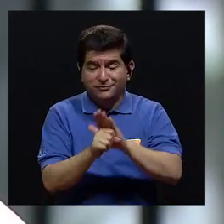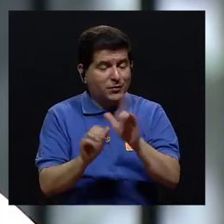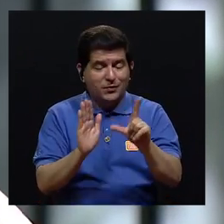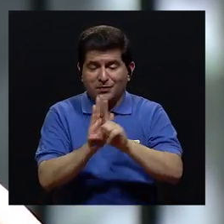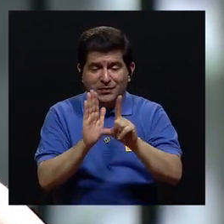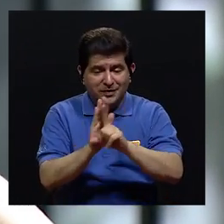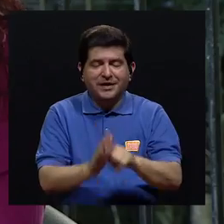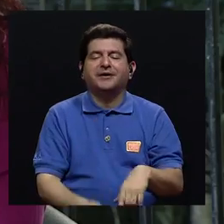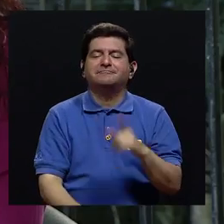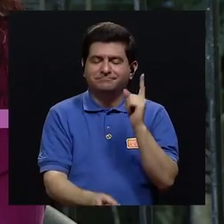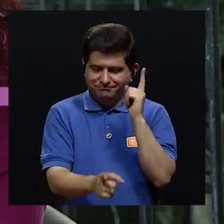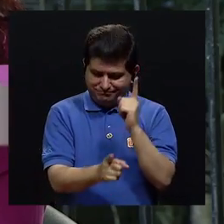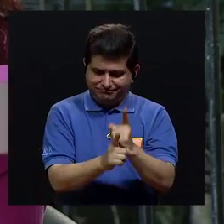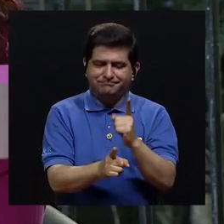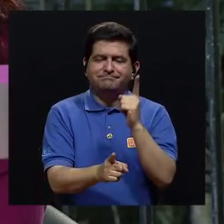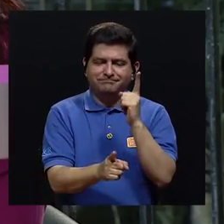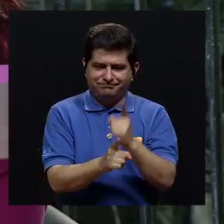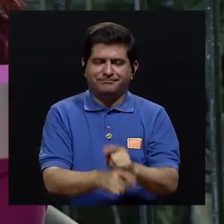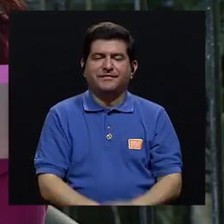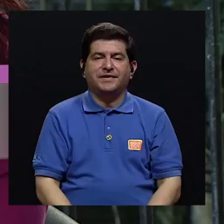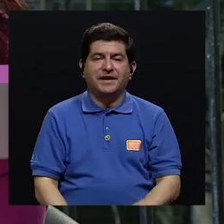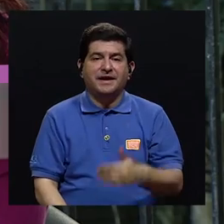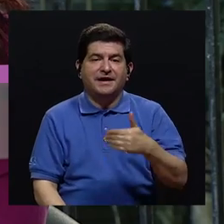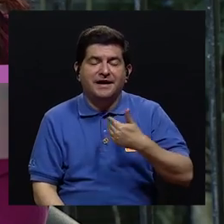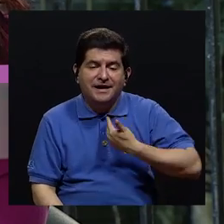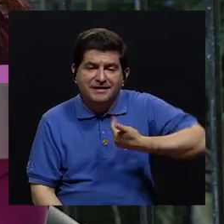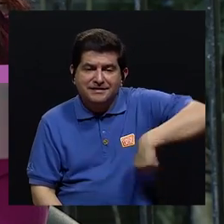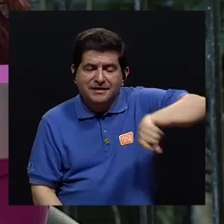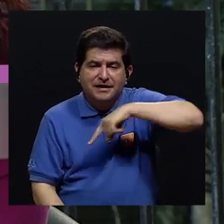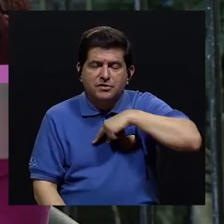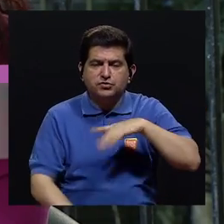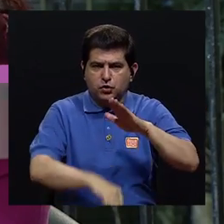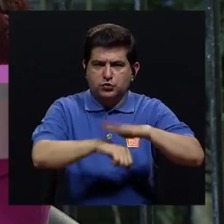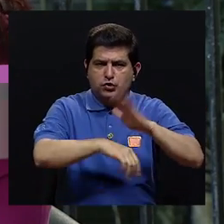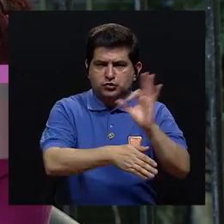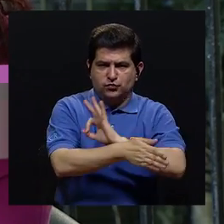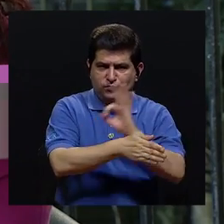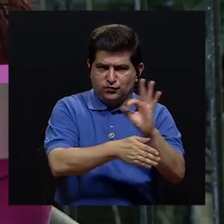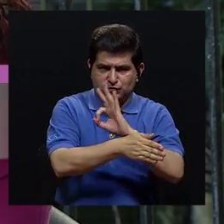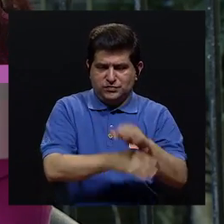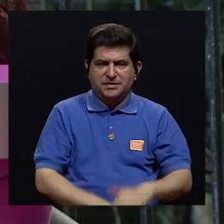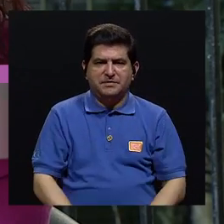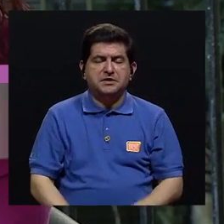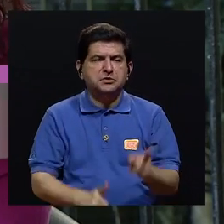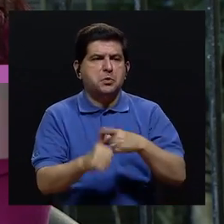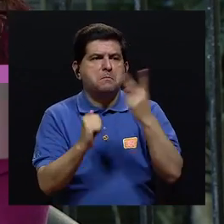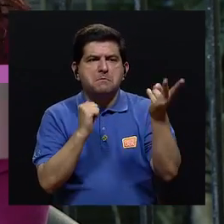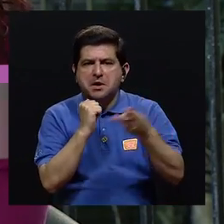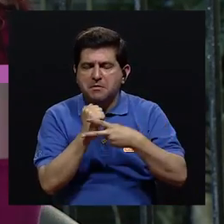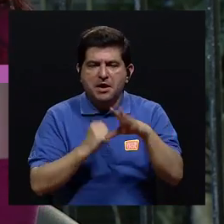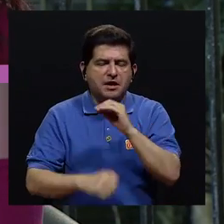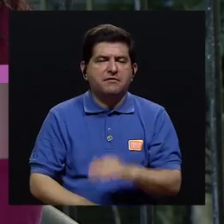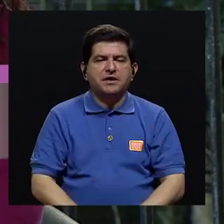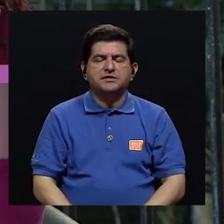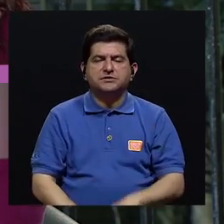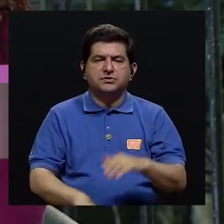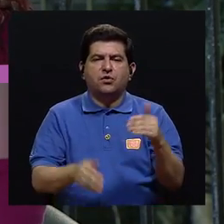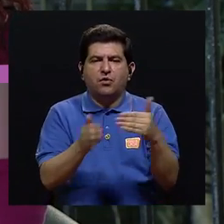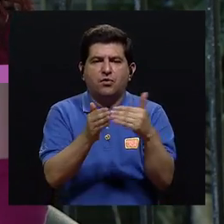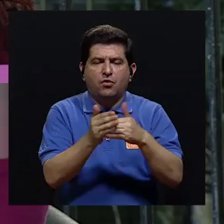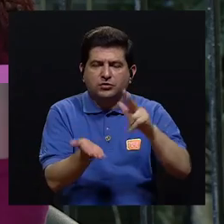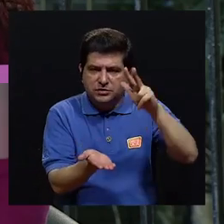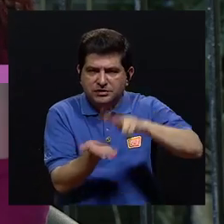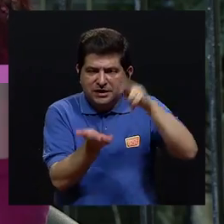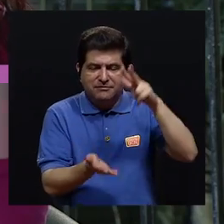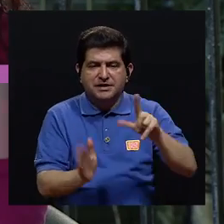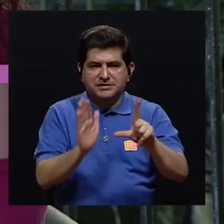ley, correcto. Sí, teóricamente cuando tenemos algún permiso de funcionamiento, ya sea por primera vez o una renovación,